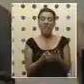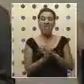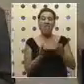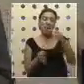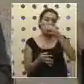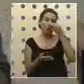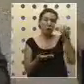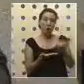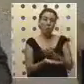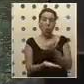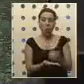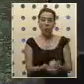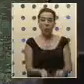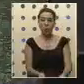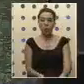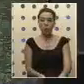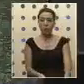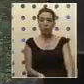lucro.